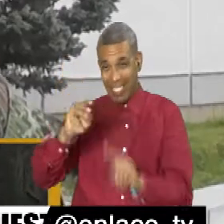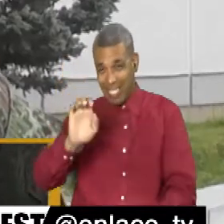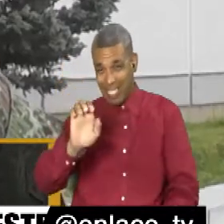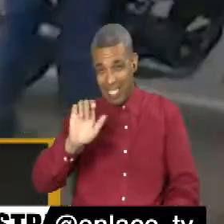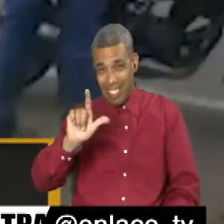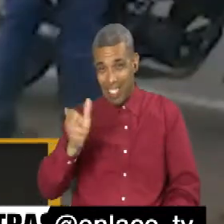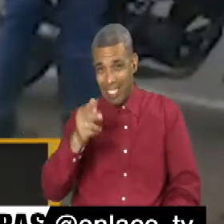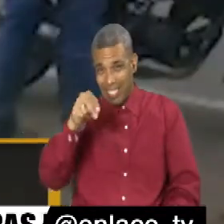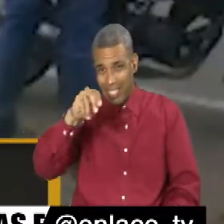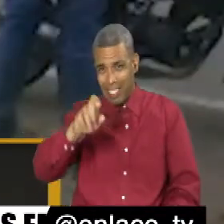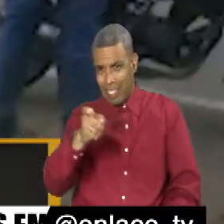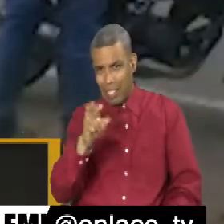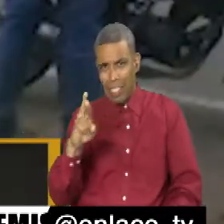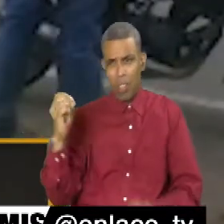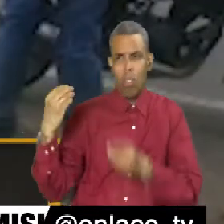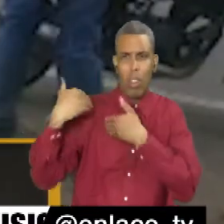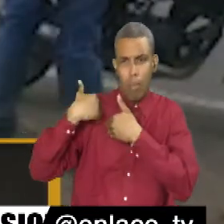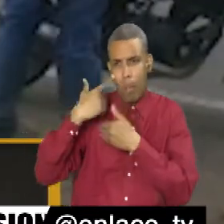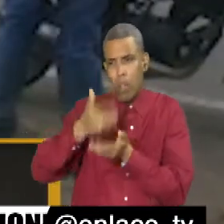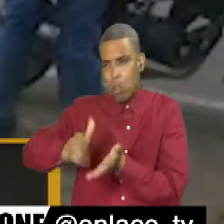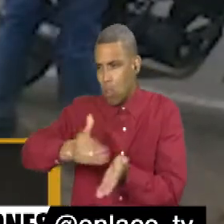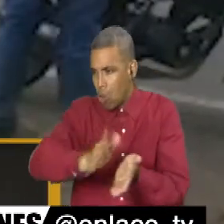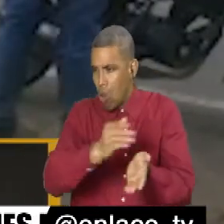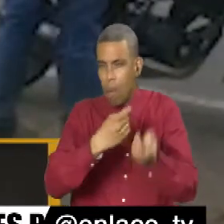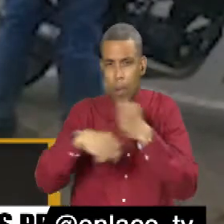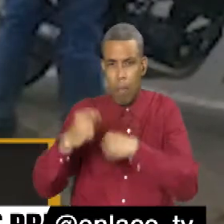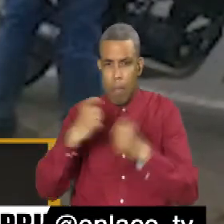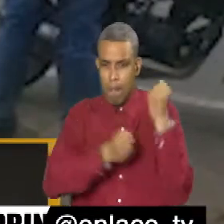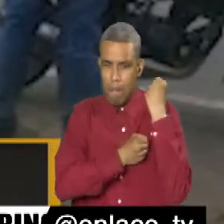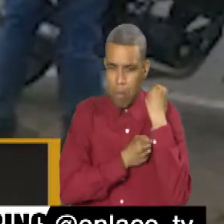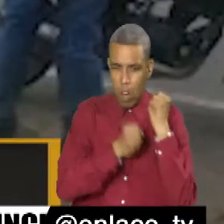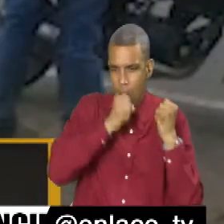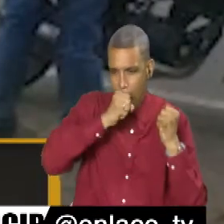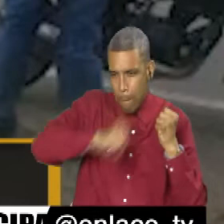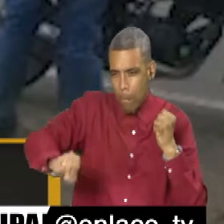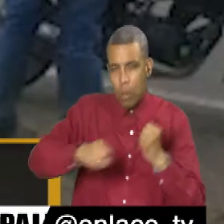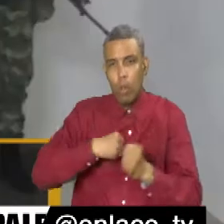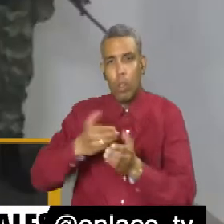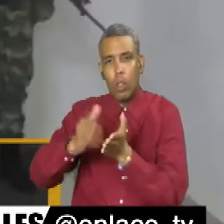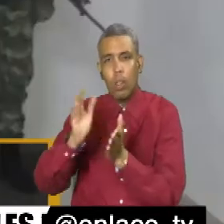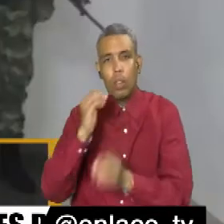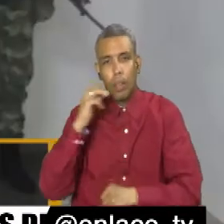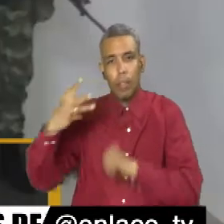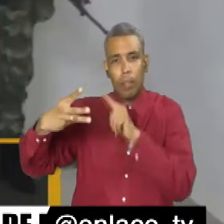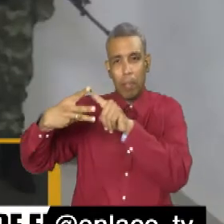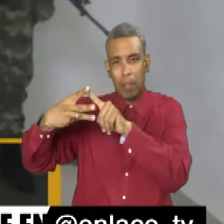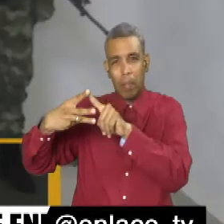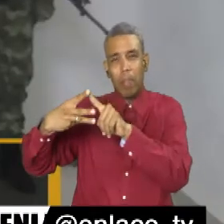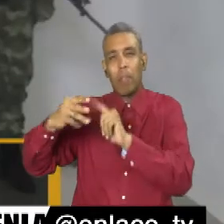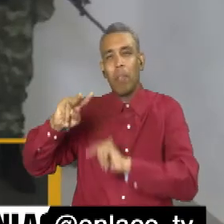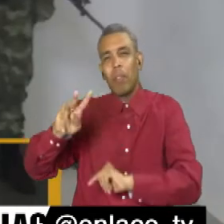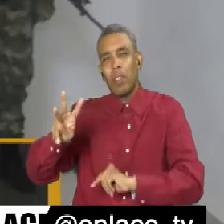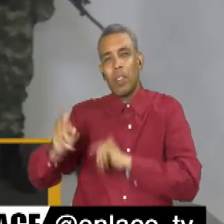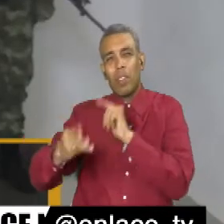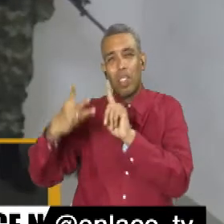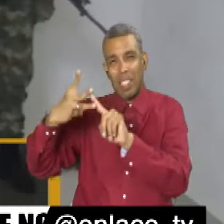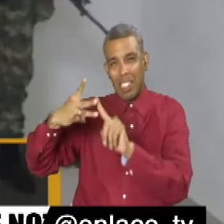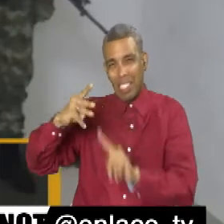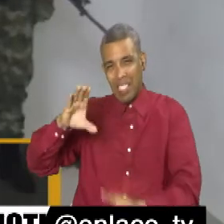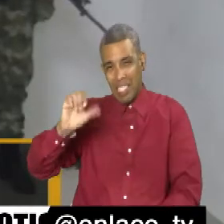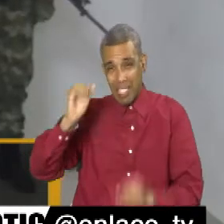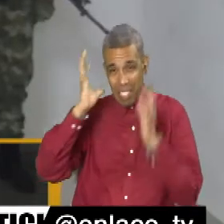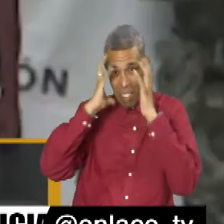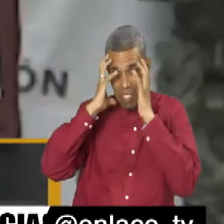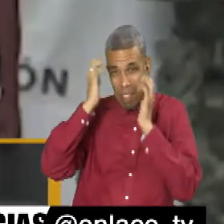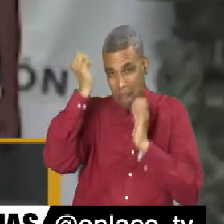venta de armas. Dentro de los capturados se encuentra alias Rogelio, de 25 años de edad, alias Cabeza de Piedra, de 23 años, y alias El Negro,